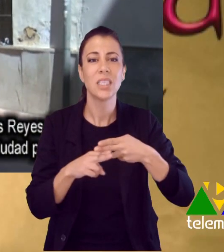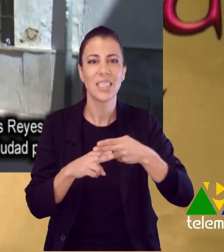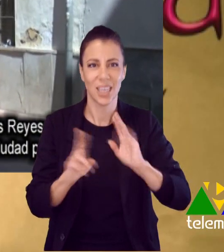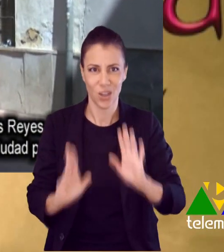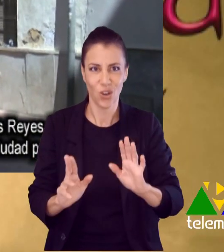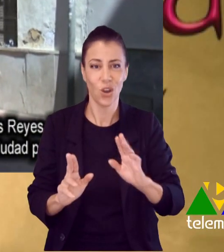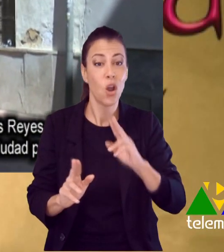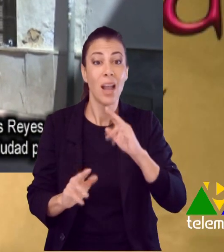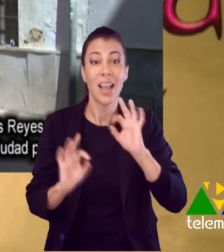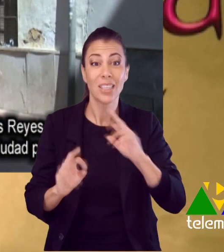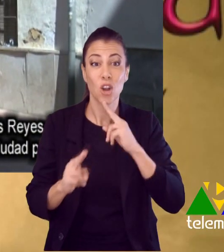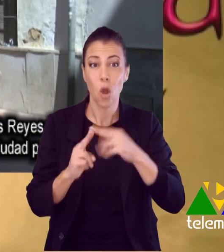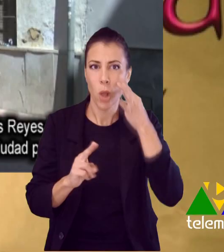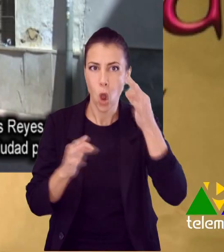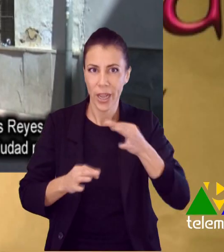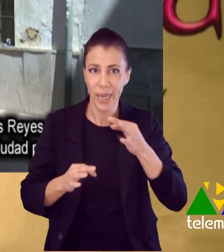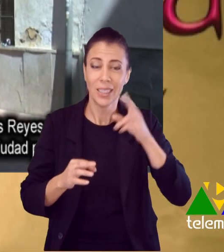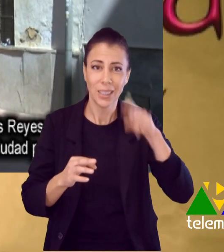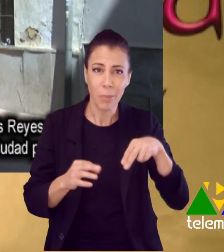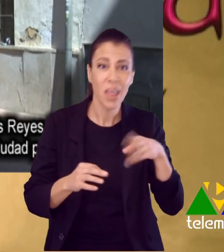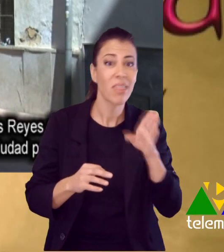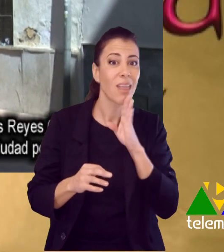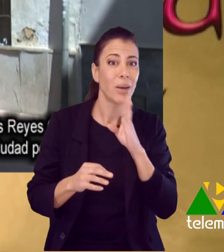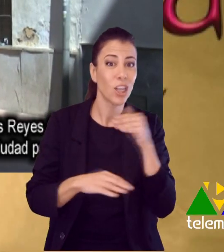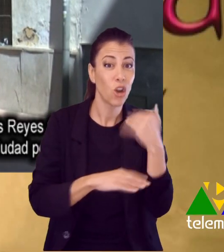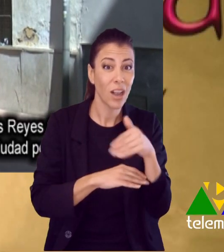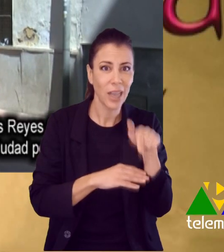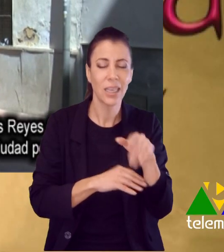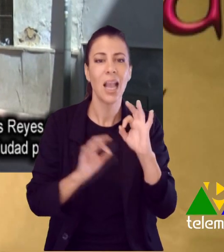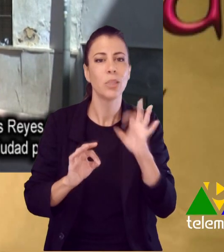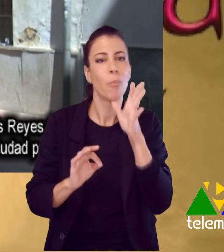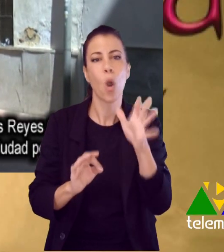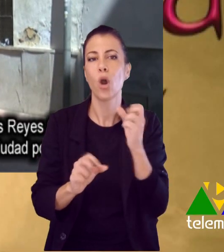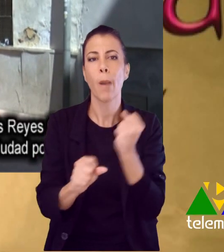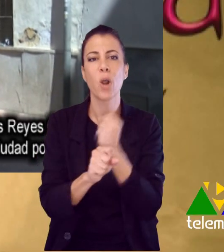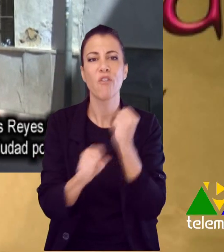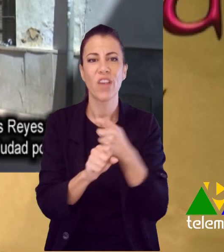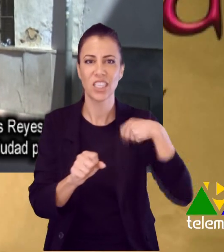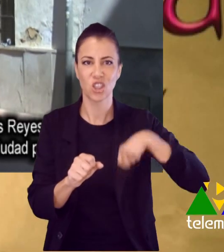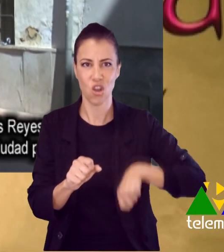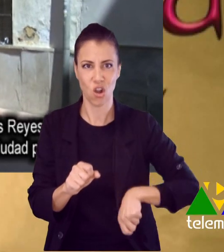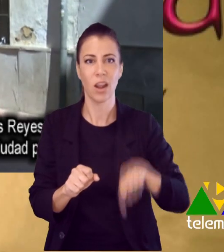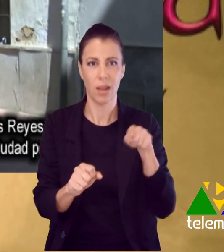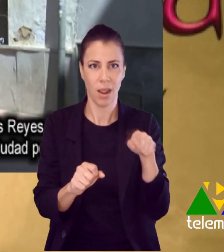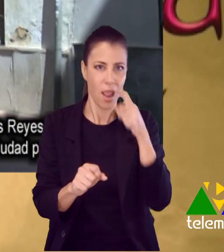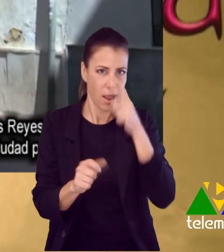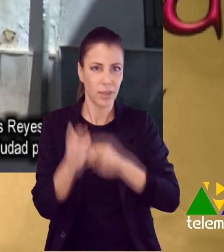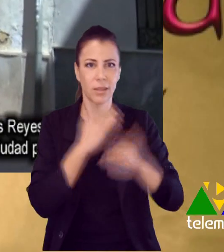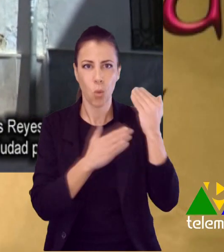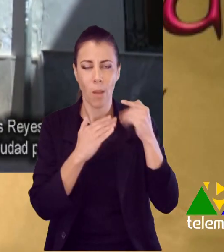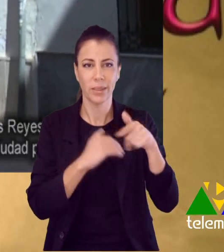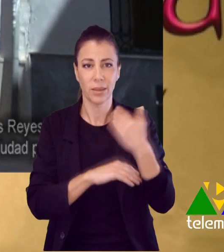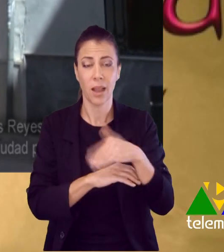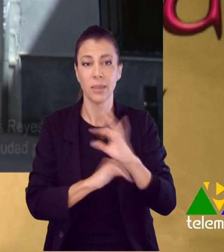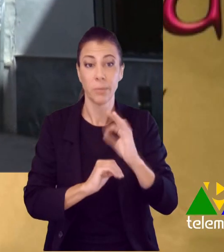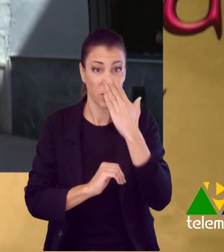la calle de los Cuchilleros. Calle Zapatero y calle Cuchilleros eran dos calles de profesiones que se ponían antiguamente en las calles.